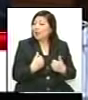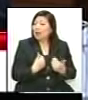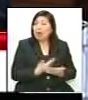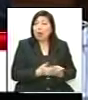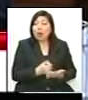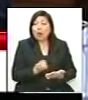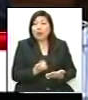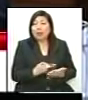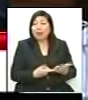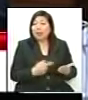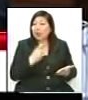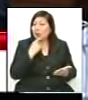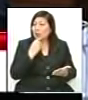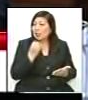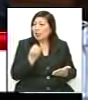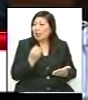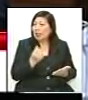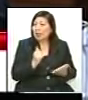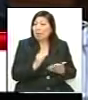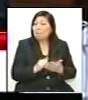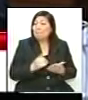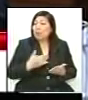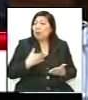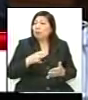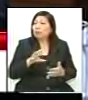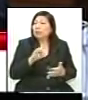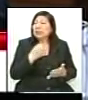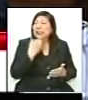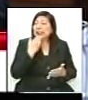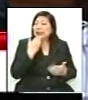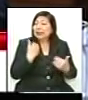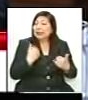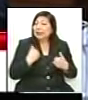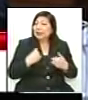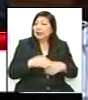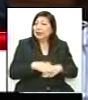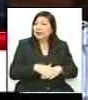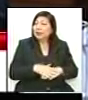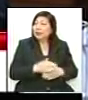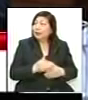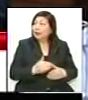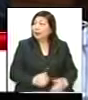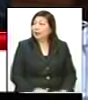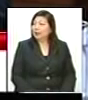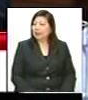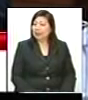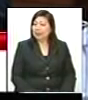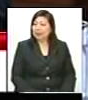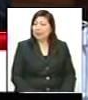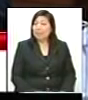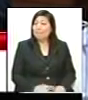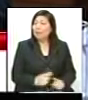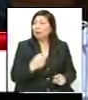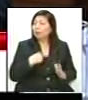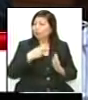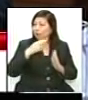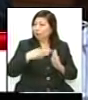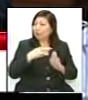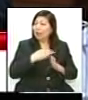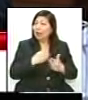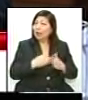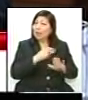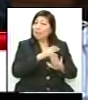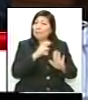otro cometido que no sea aquel de poder seleccionar a quienes deben administrar correctamente la justicia. He revisado el anteproyecto